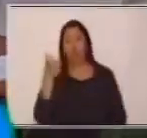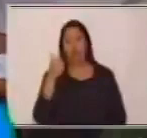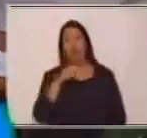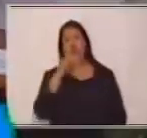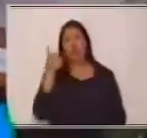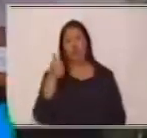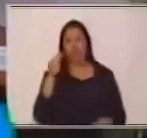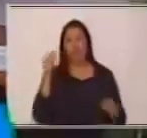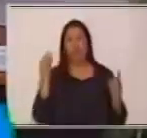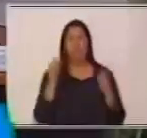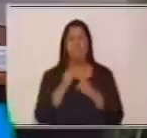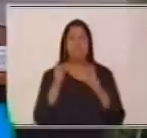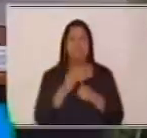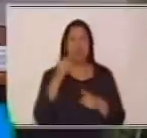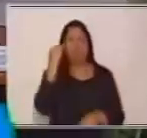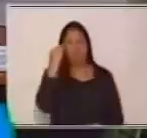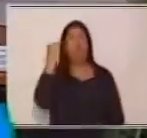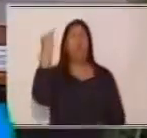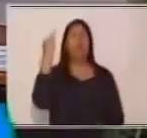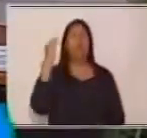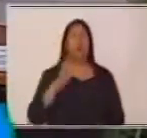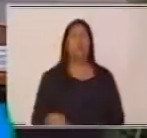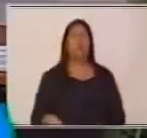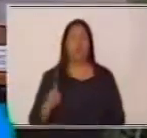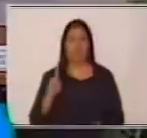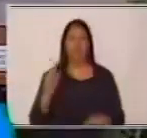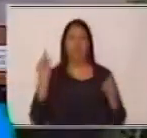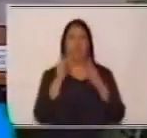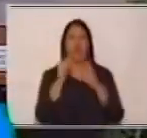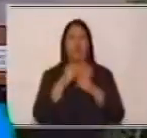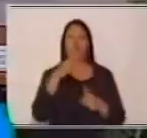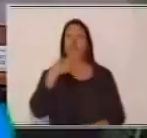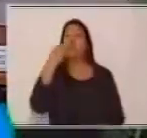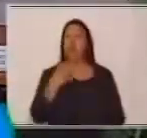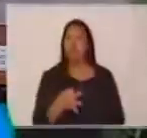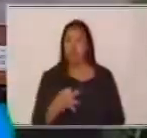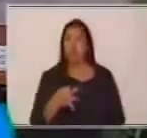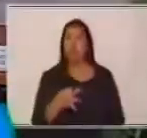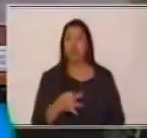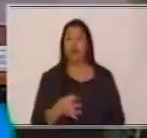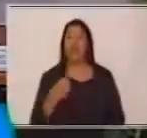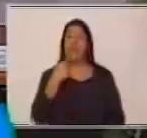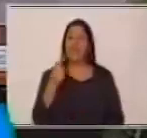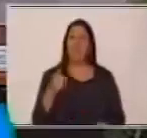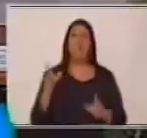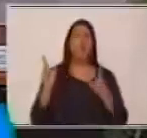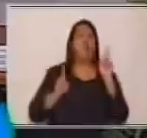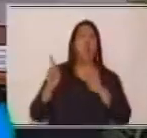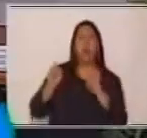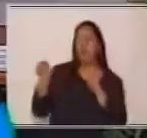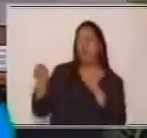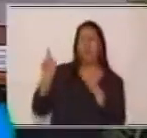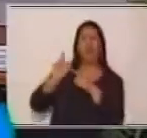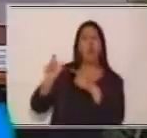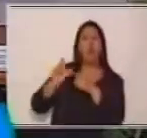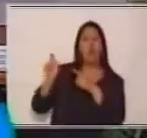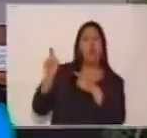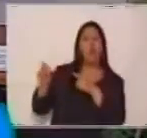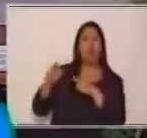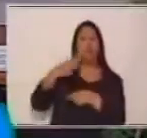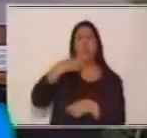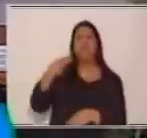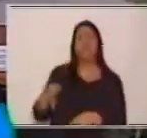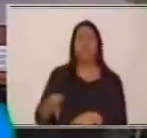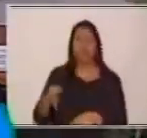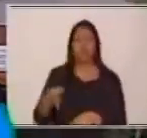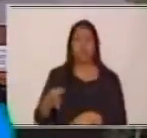El término real diremos que es el objeto al cual se refiere realmente. Y como en una ecuación matemática lo